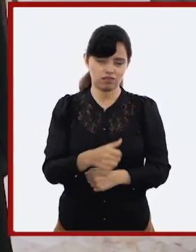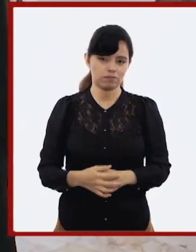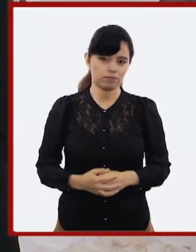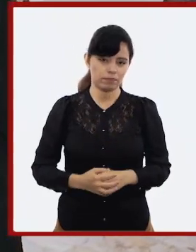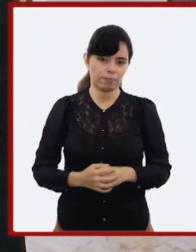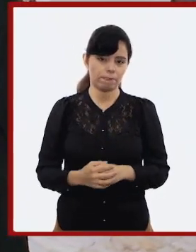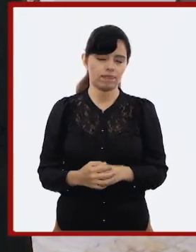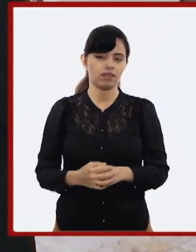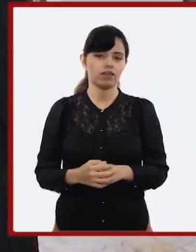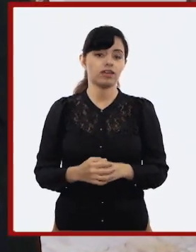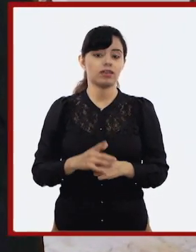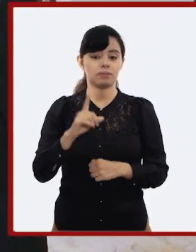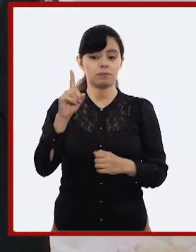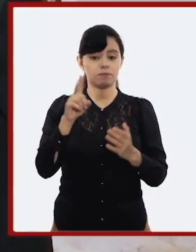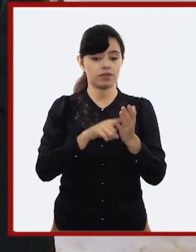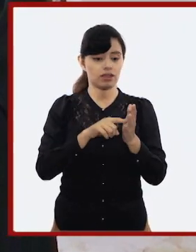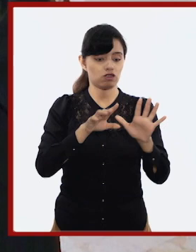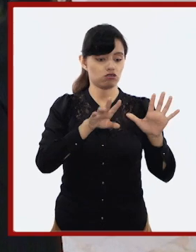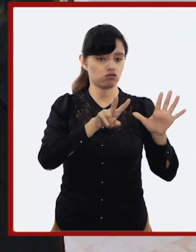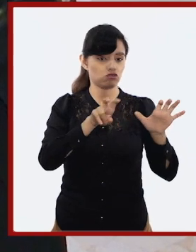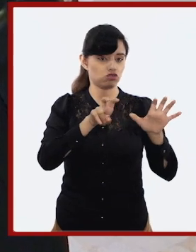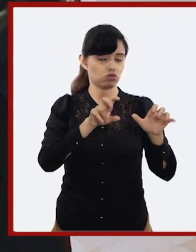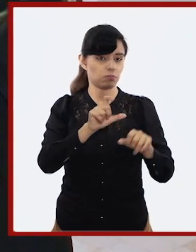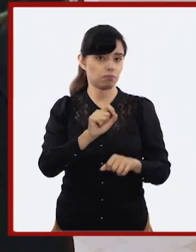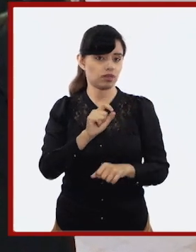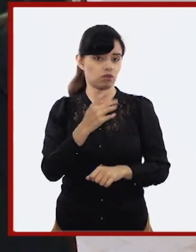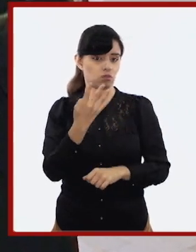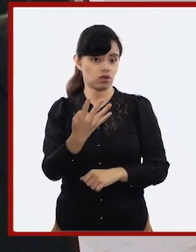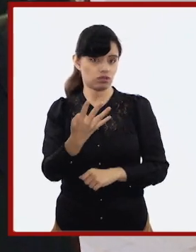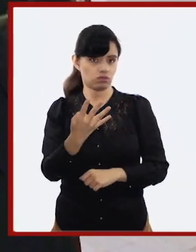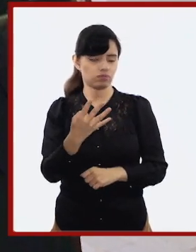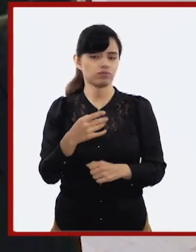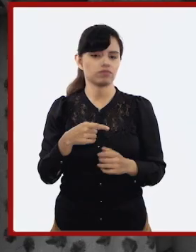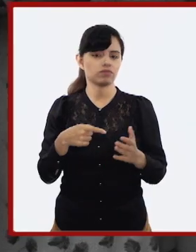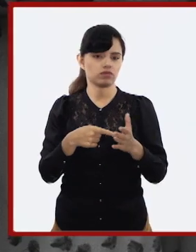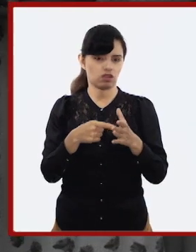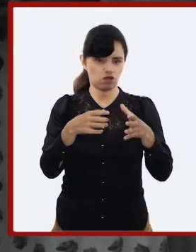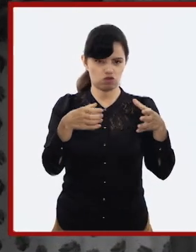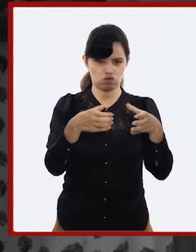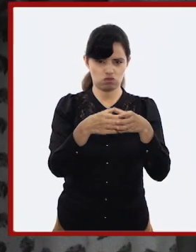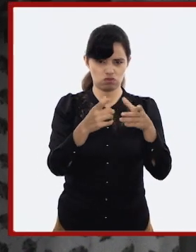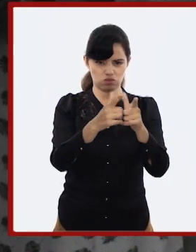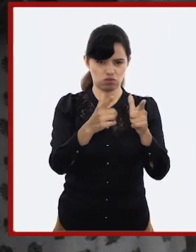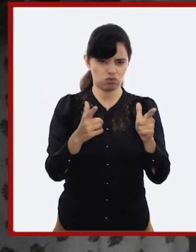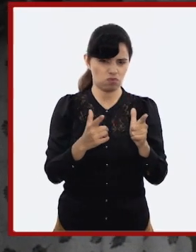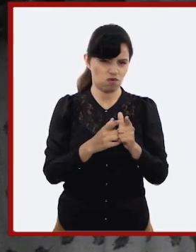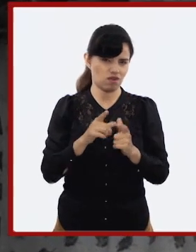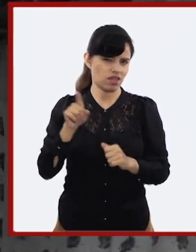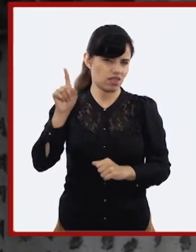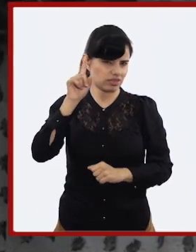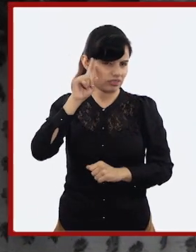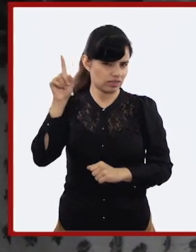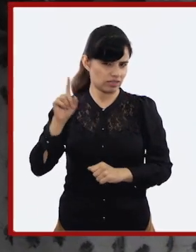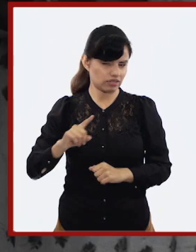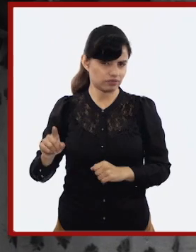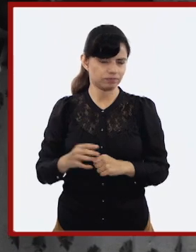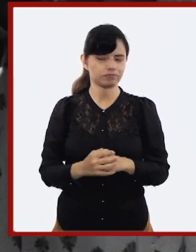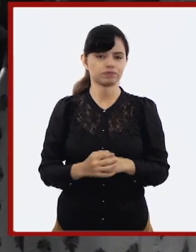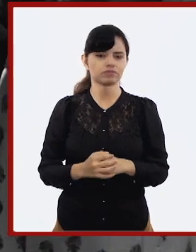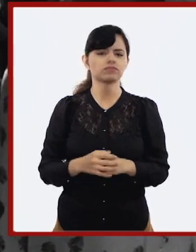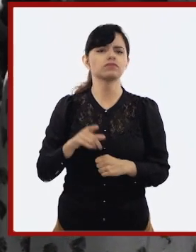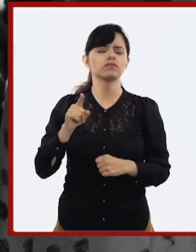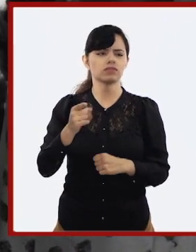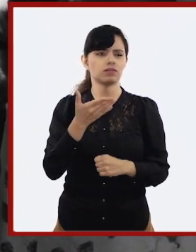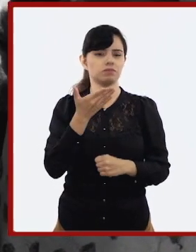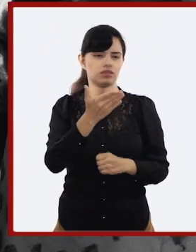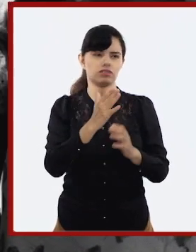desde 1824, un excepcional y reducido grupo de zacatecanas habían solicitado ser tomadas